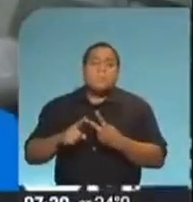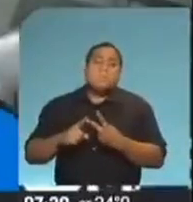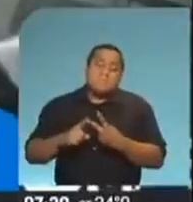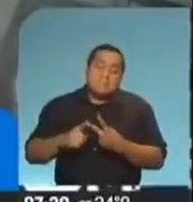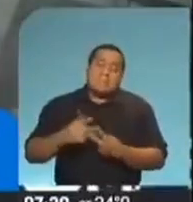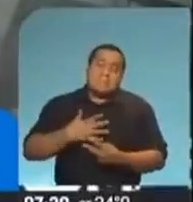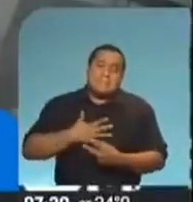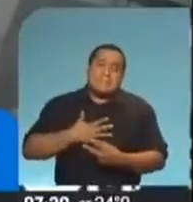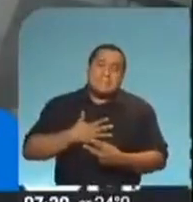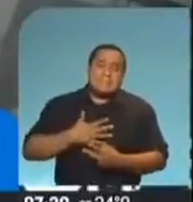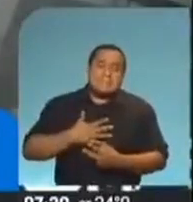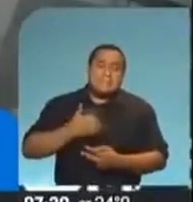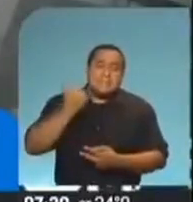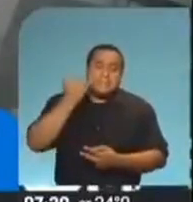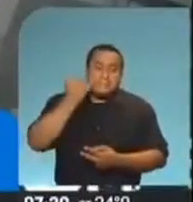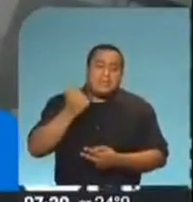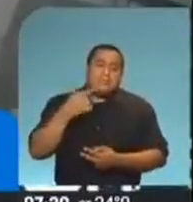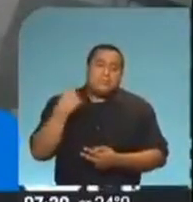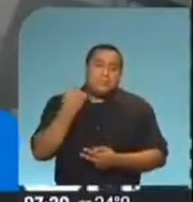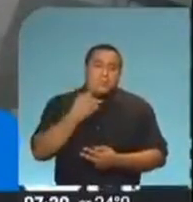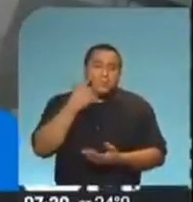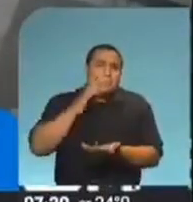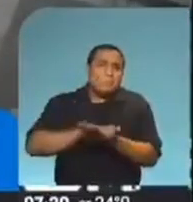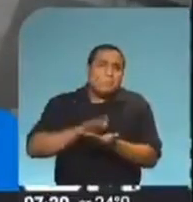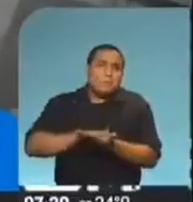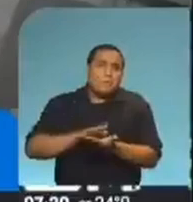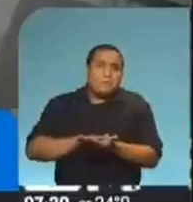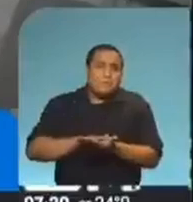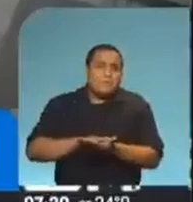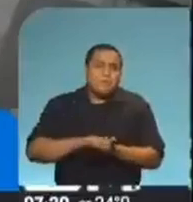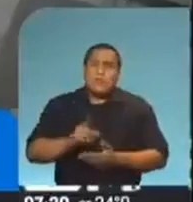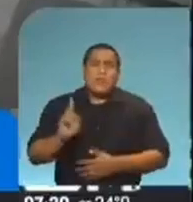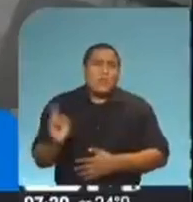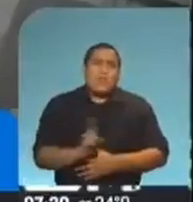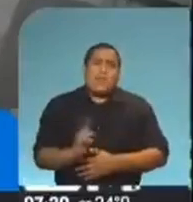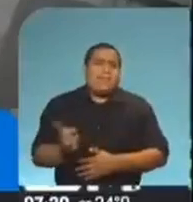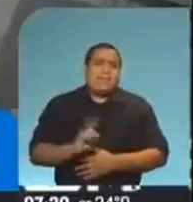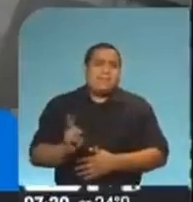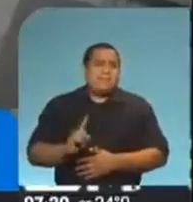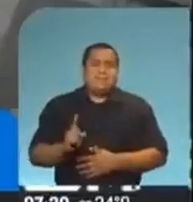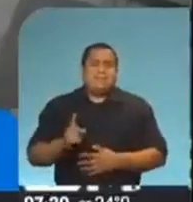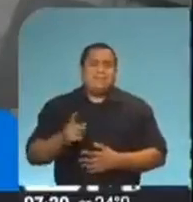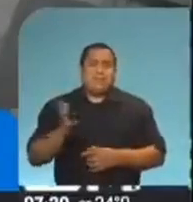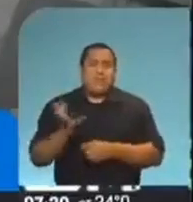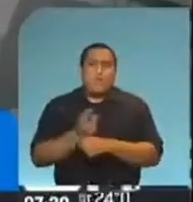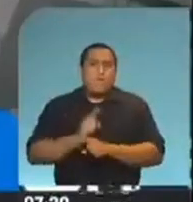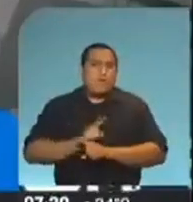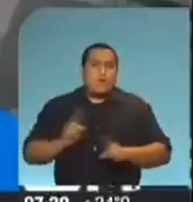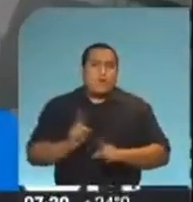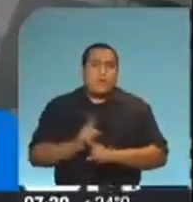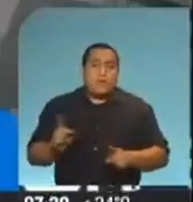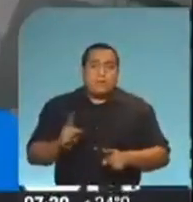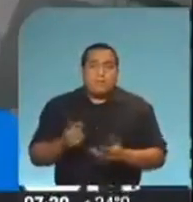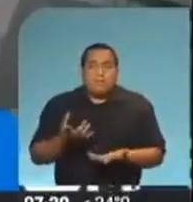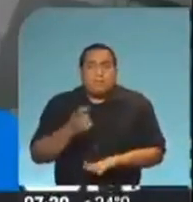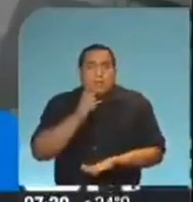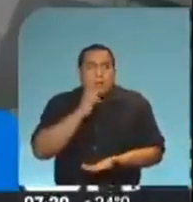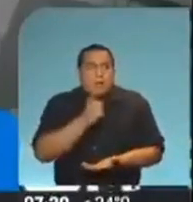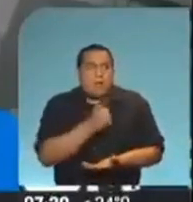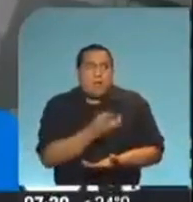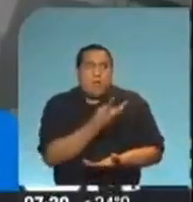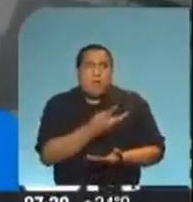nosotros tenemos ya obviamente demostración de que no tiene nada que ver con ese hecho inicial y que puso en riesgo la vida de